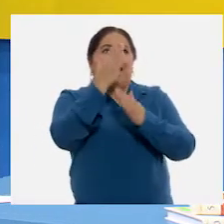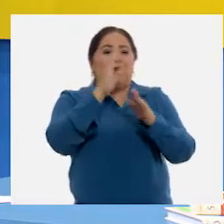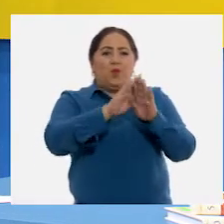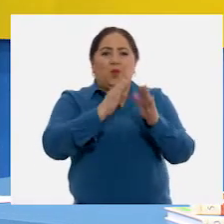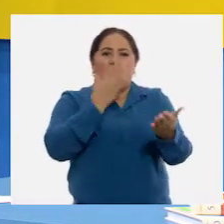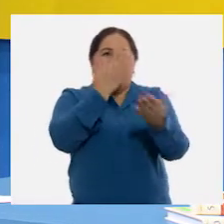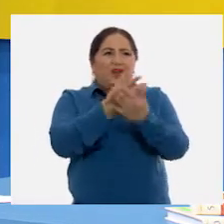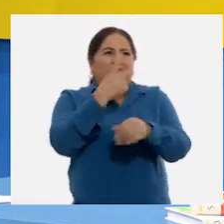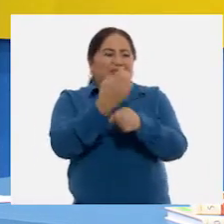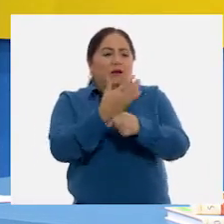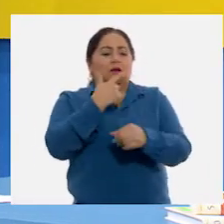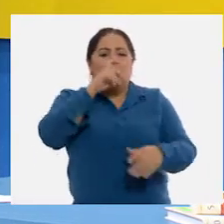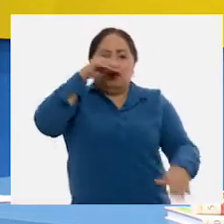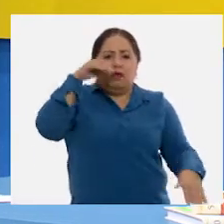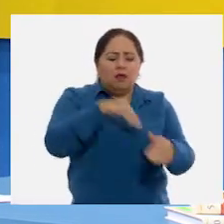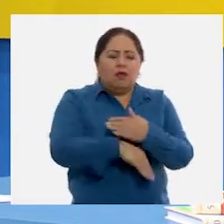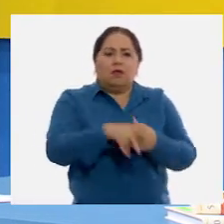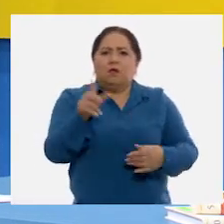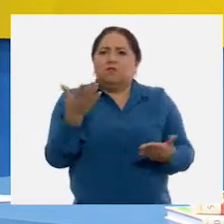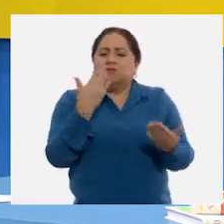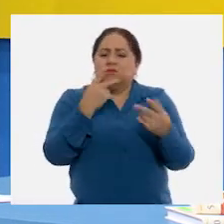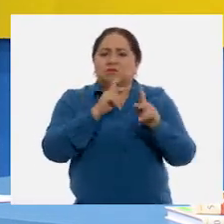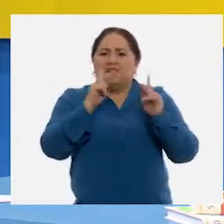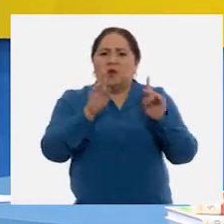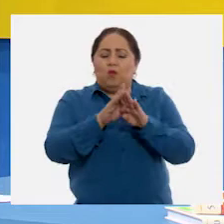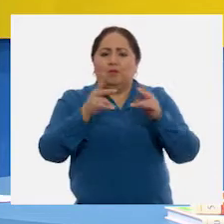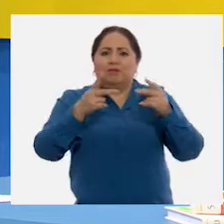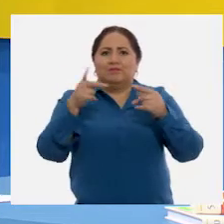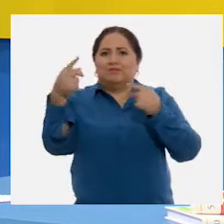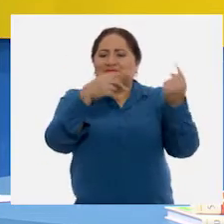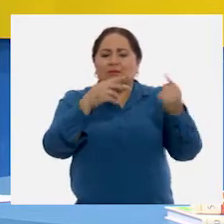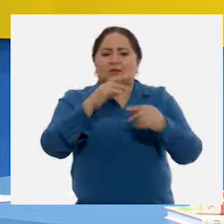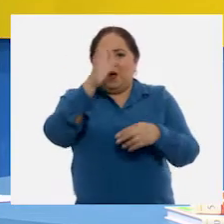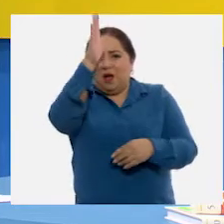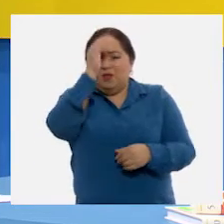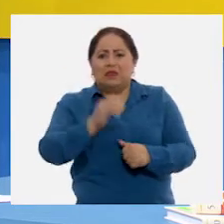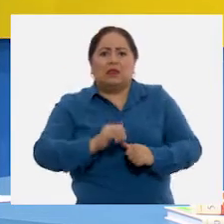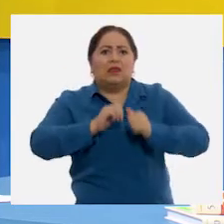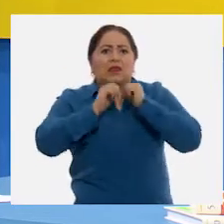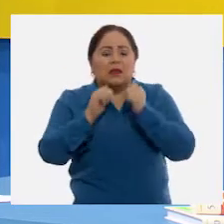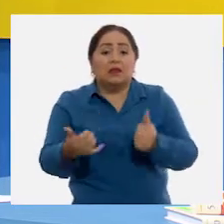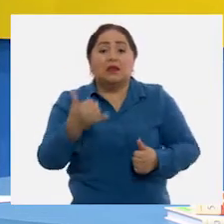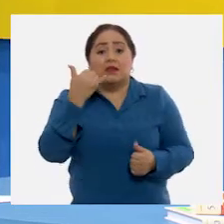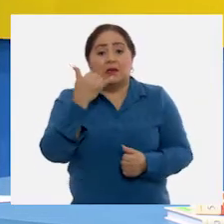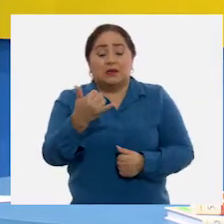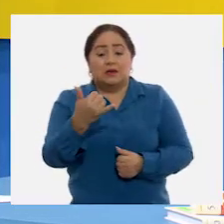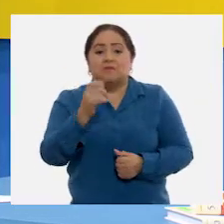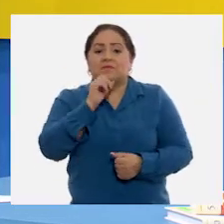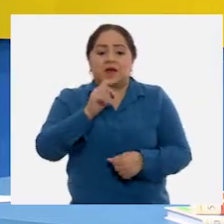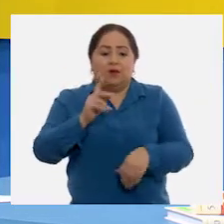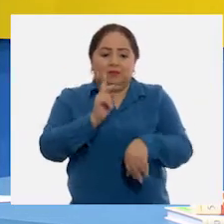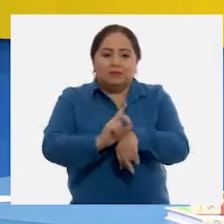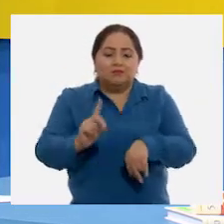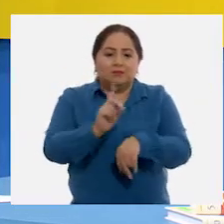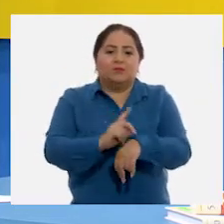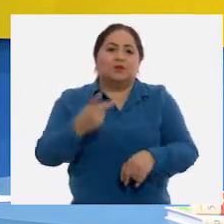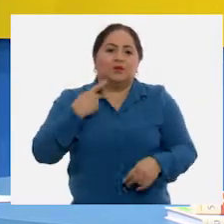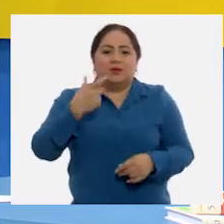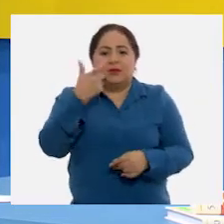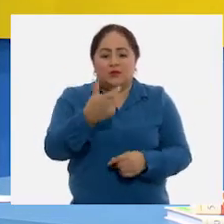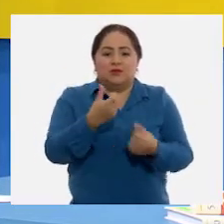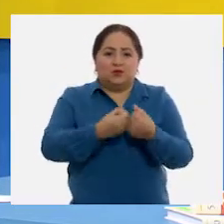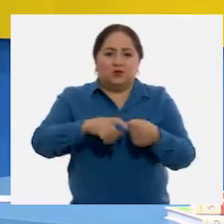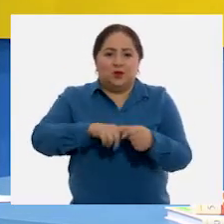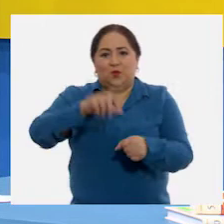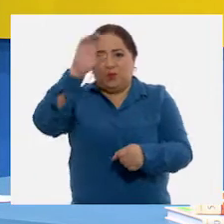de Estado que no lograban consolidar los ideales revolucionarios, y en la cotidianidad política, económica,